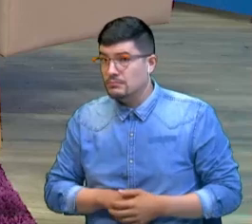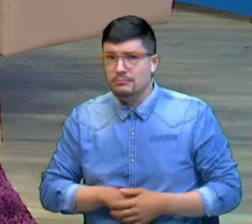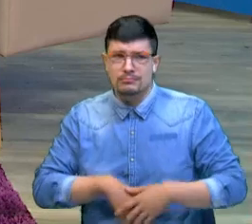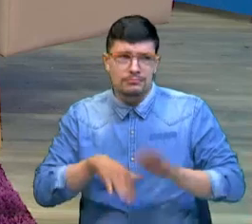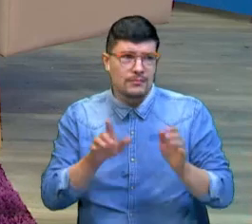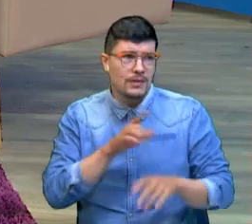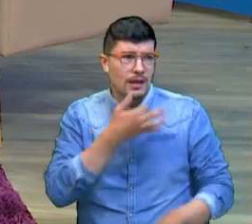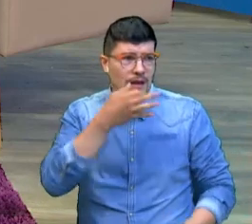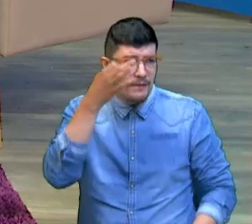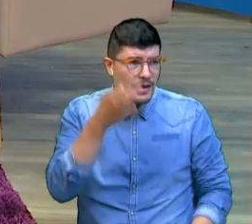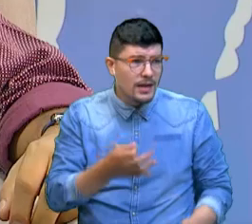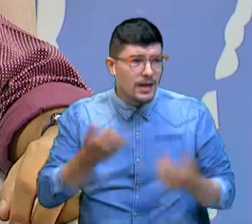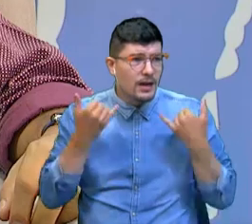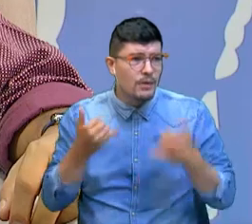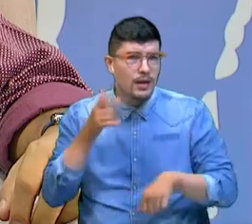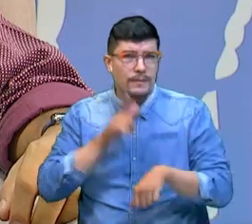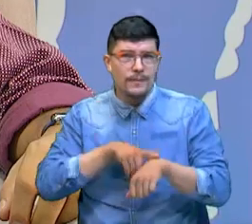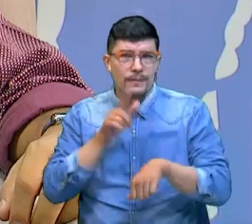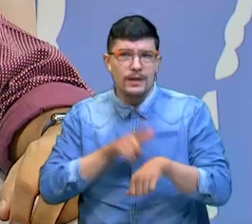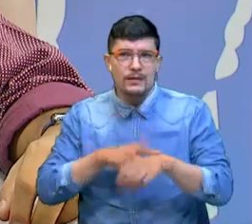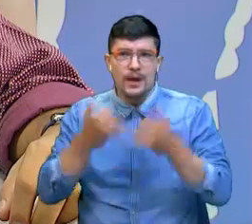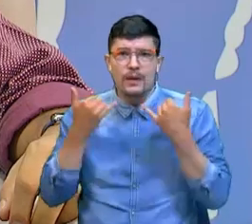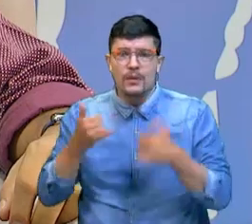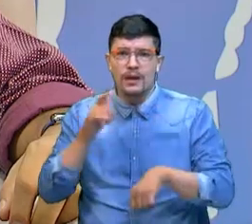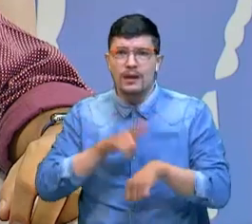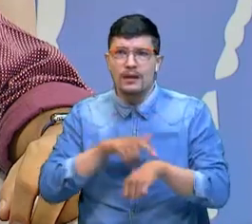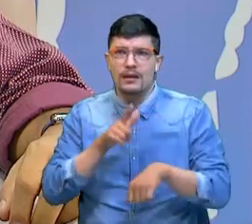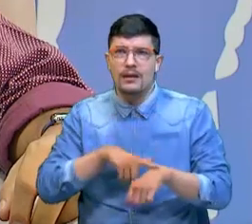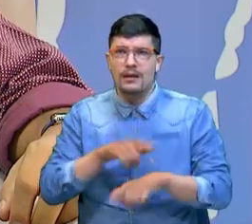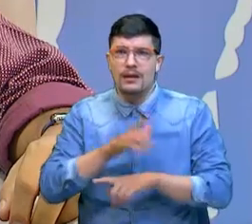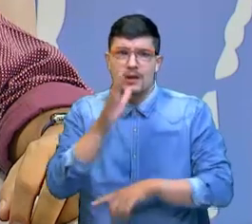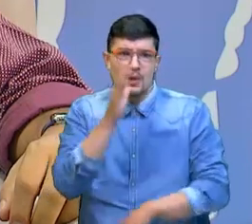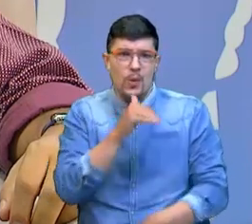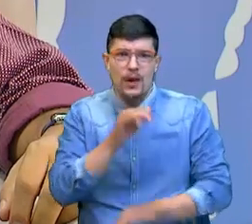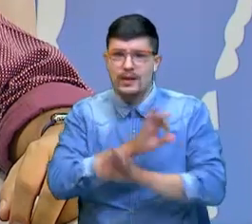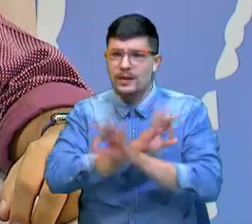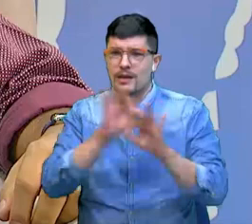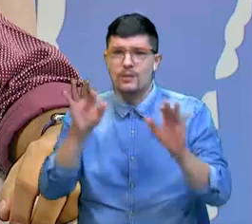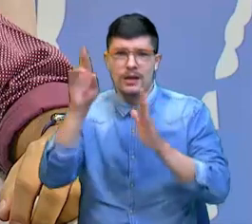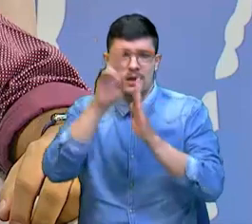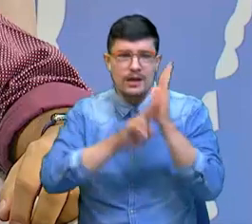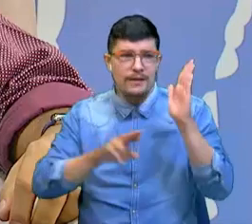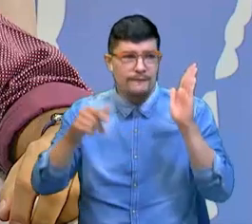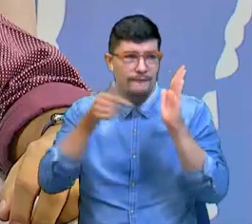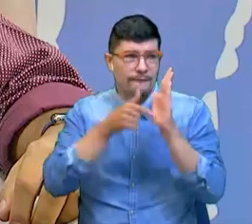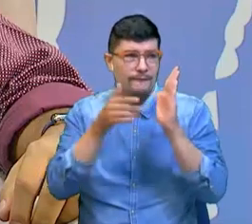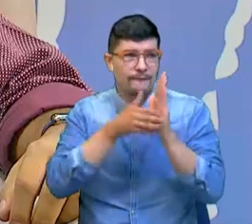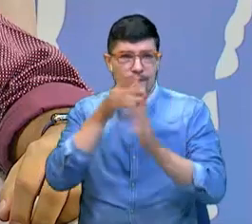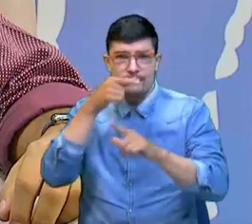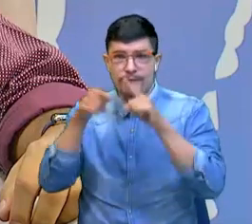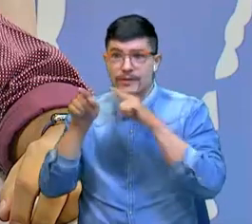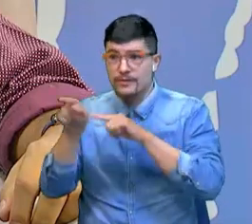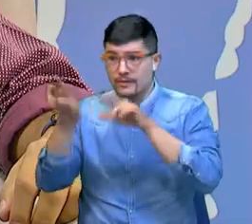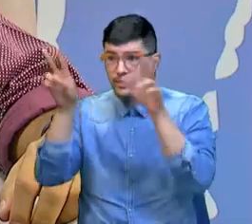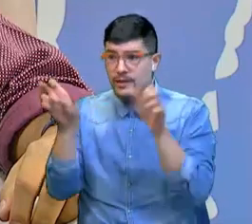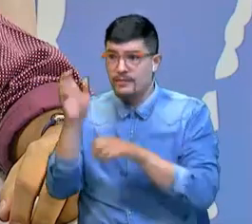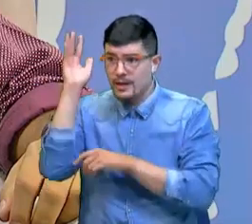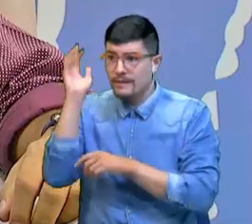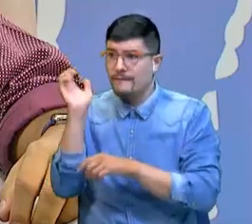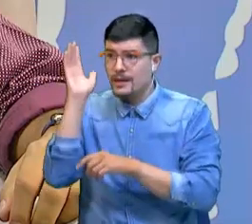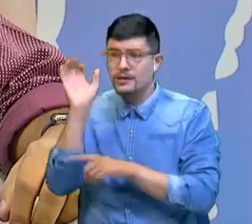lo cierto es que en este momento no hay ninguna reforma radicada ni en materia de